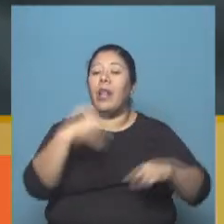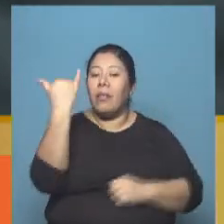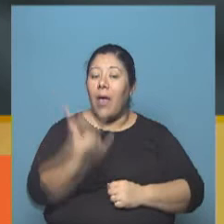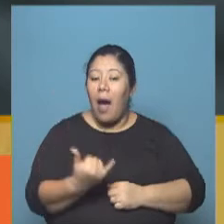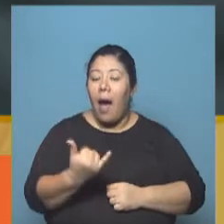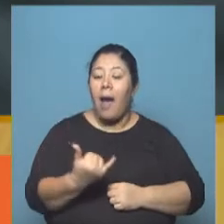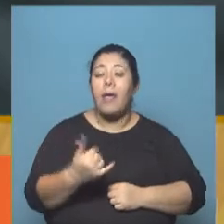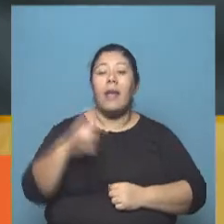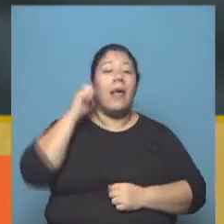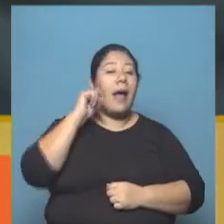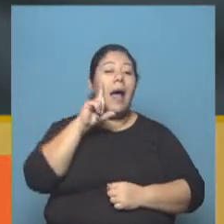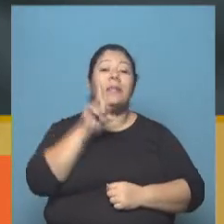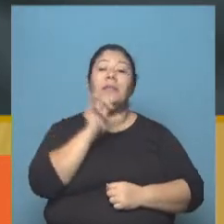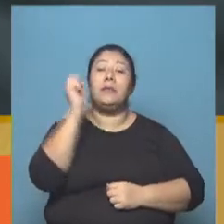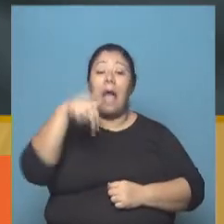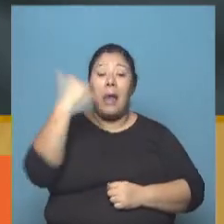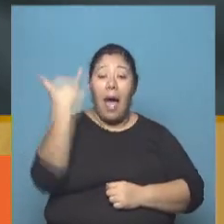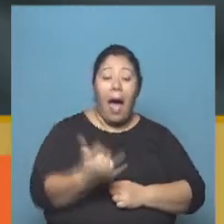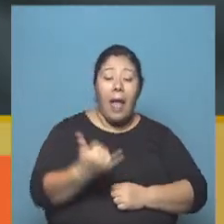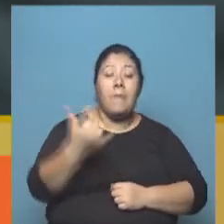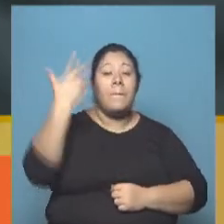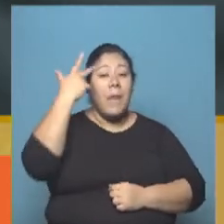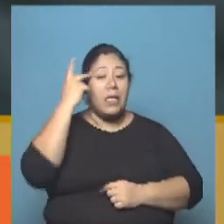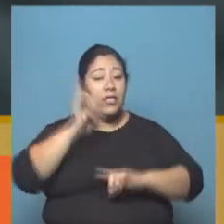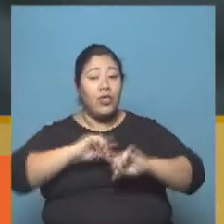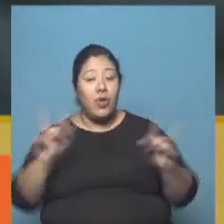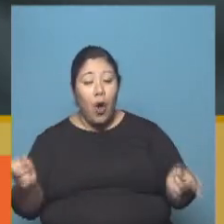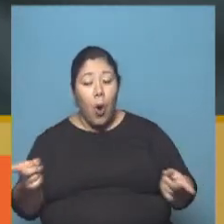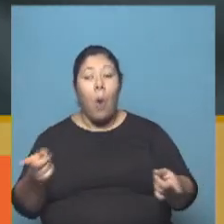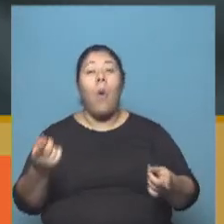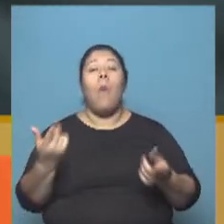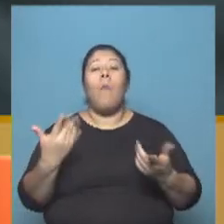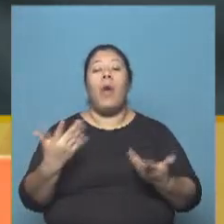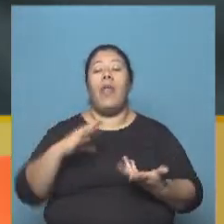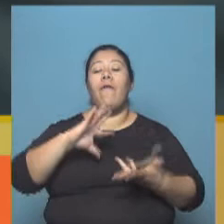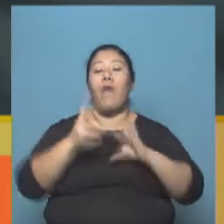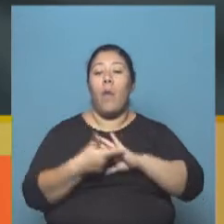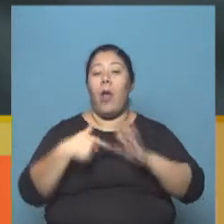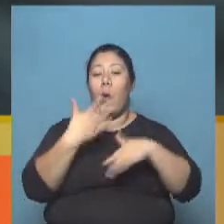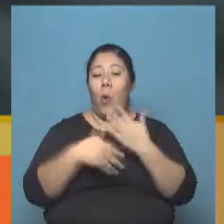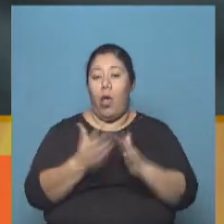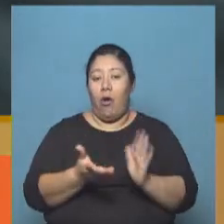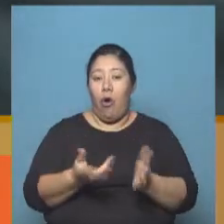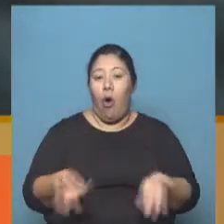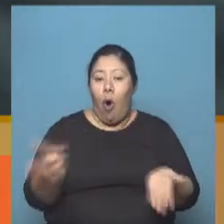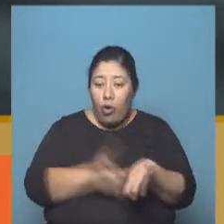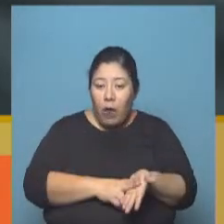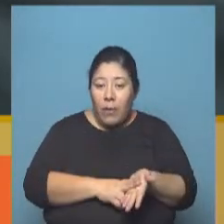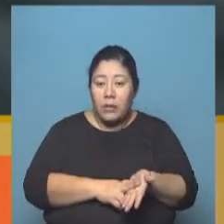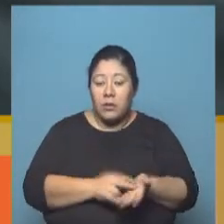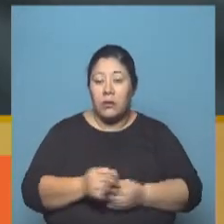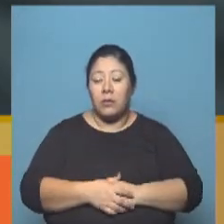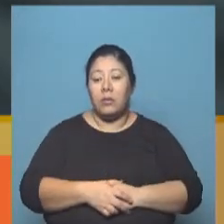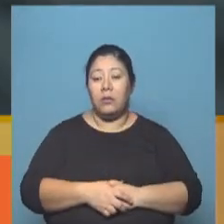fue una estrategia propia y también se puede aplicar a los próximos partidos también. A ver, yo entiendo que a rivales como Chile,